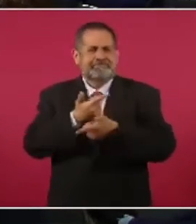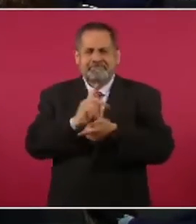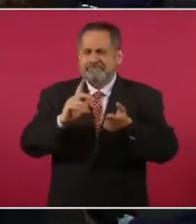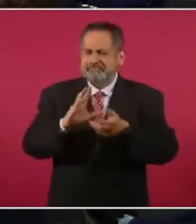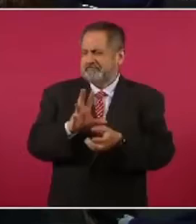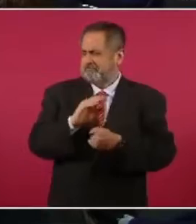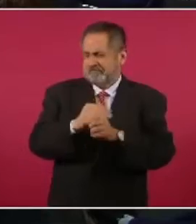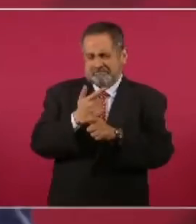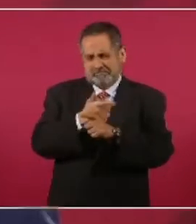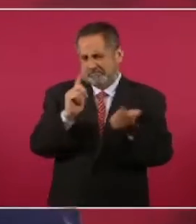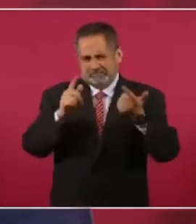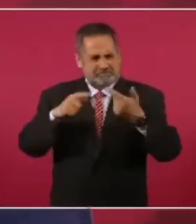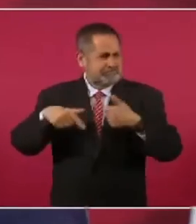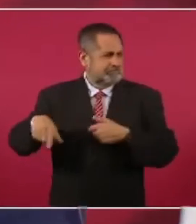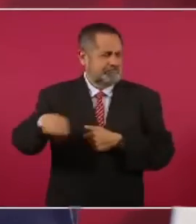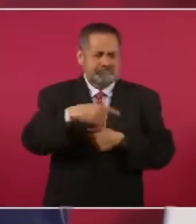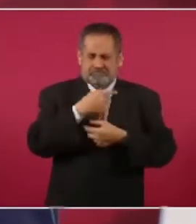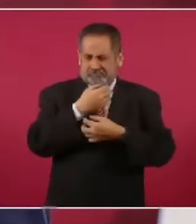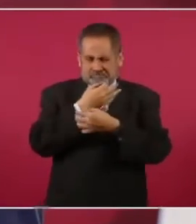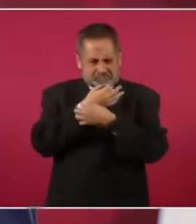absoluta.